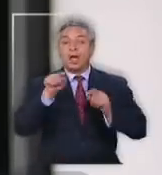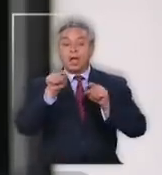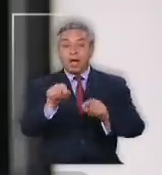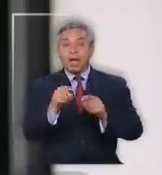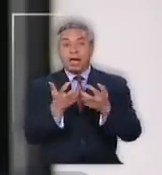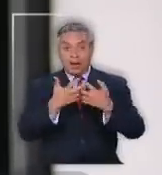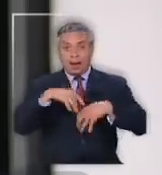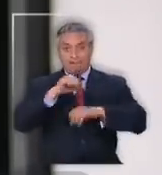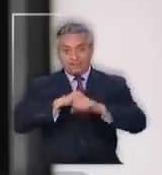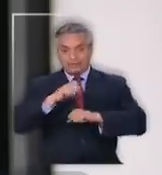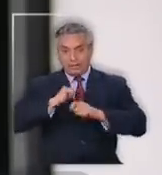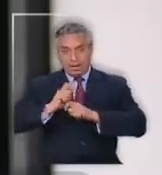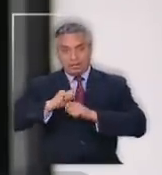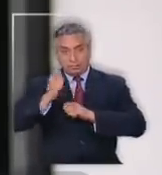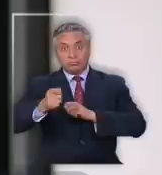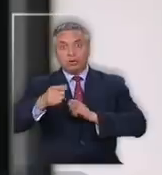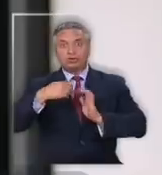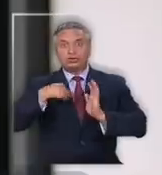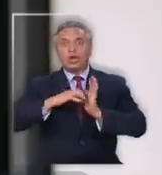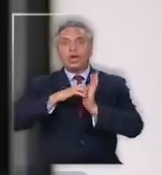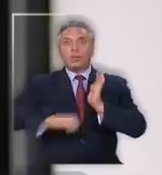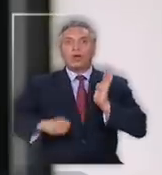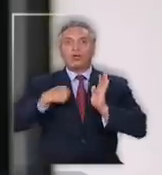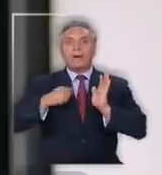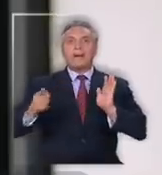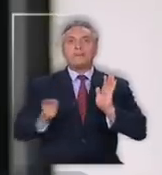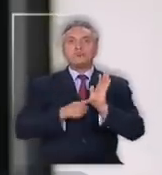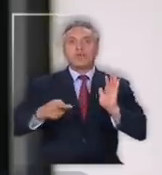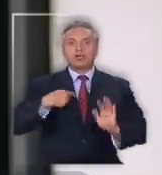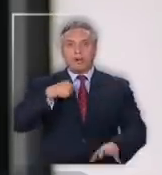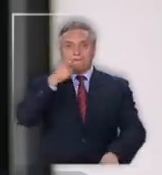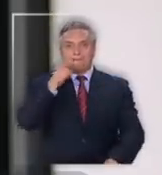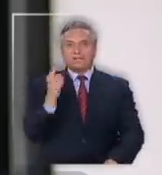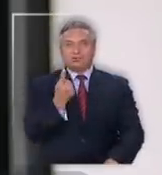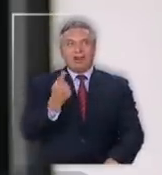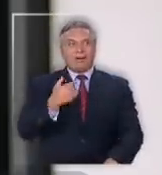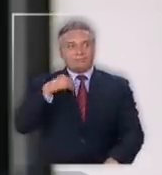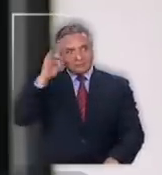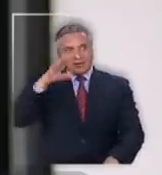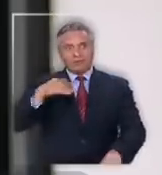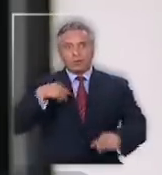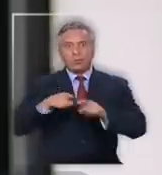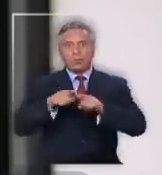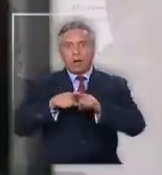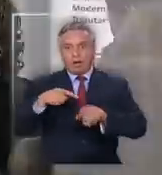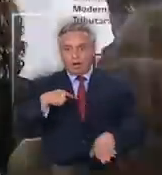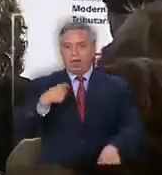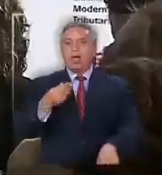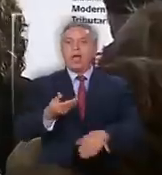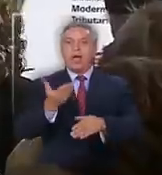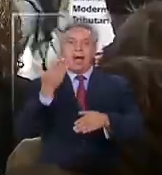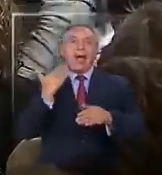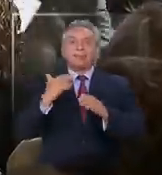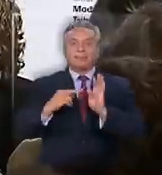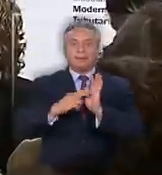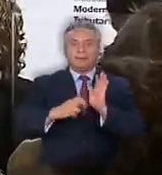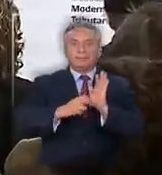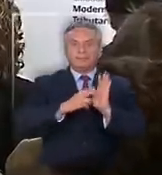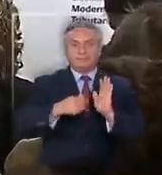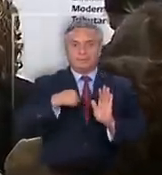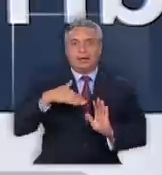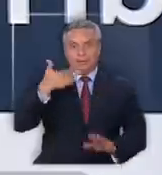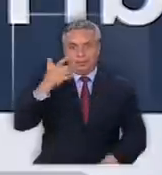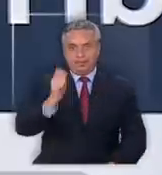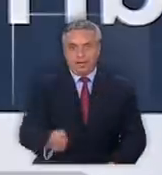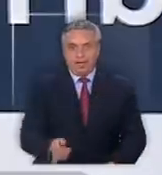empresa, yo lo descuento mi impuesto personal, porque se entiende que es un anticipo a lo que pago yo, digamos. Día clave, el ministro